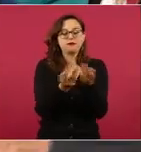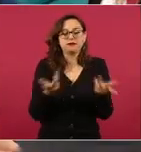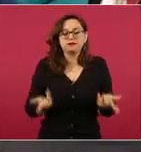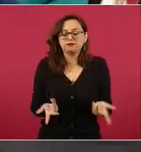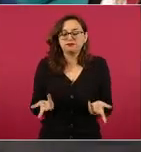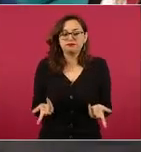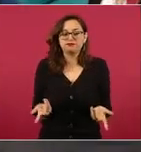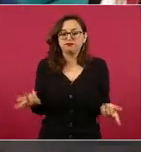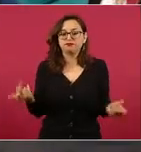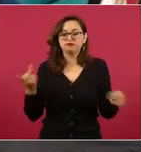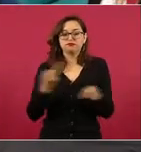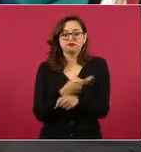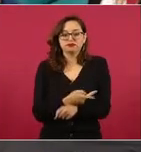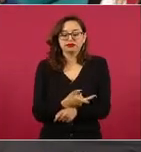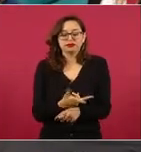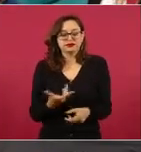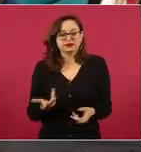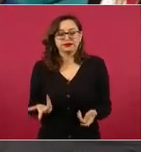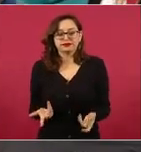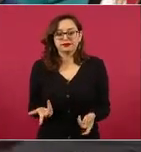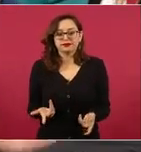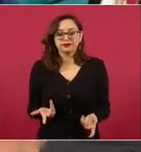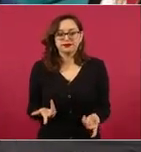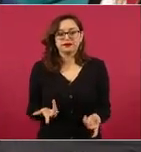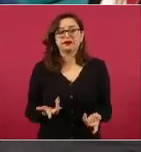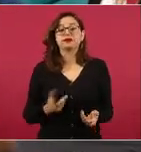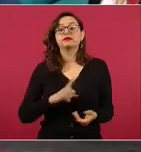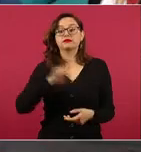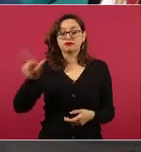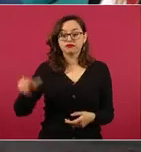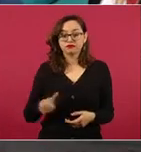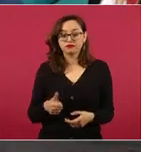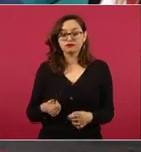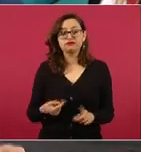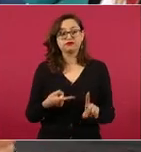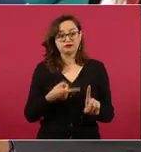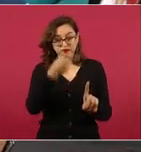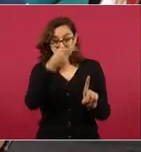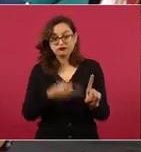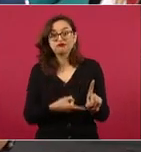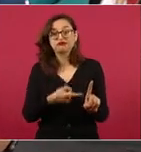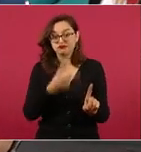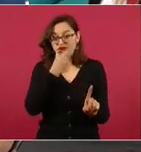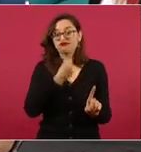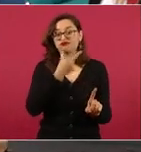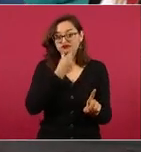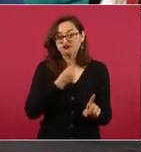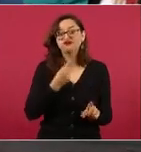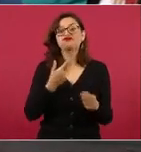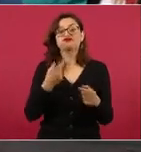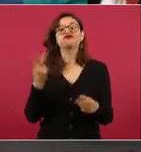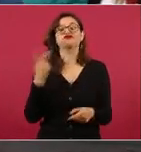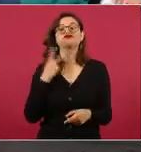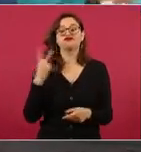de estos probables vínculos, pues pasa la elección, gana el candidato al que él estaba apoyando.